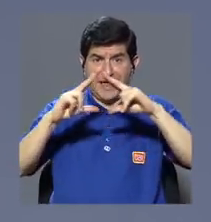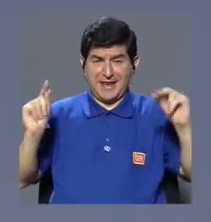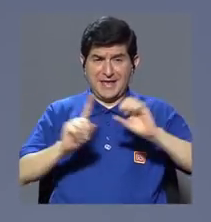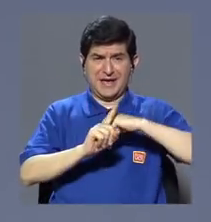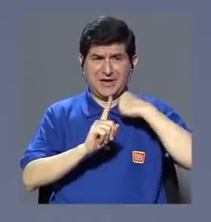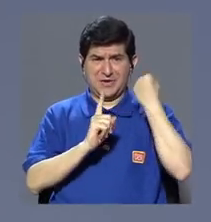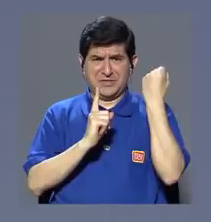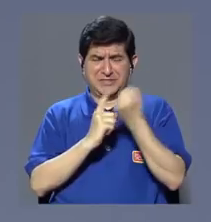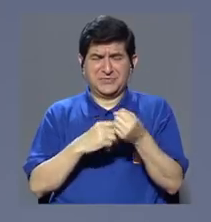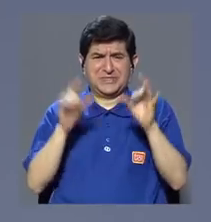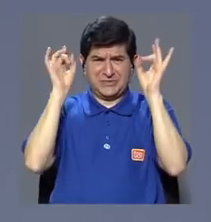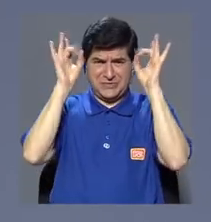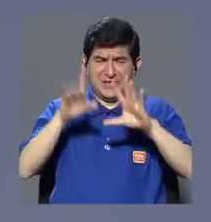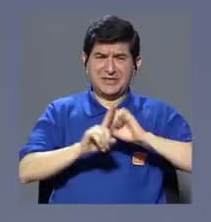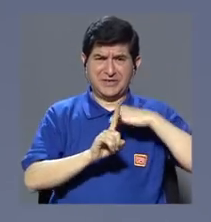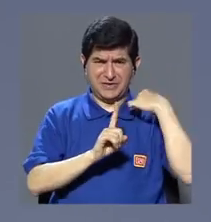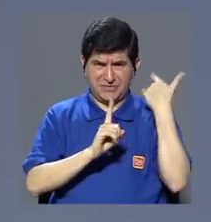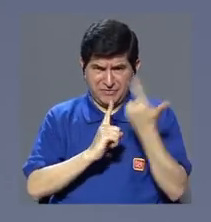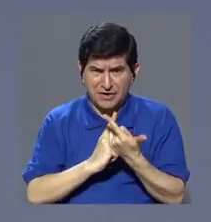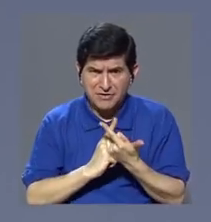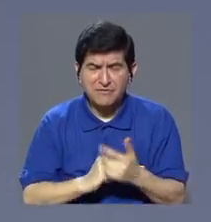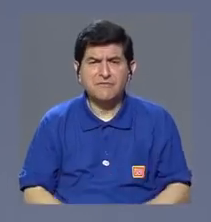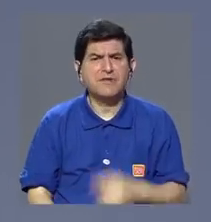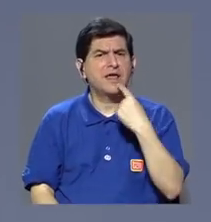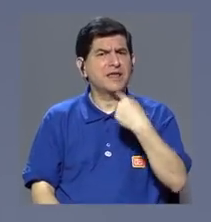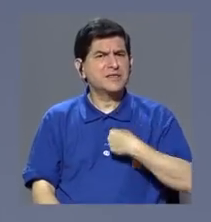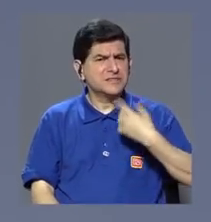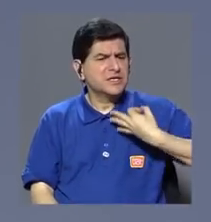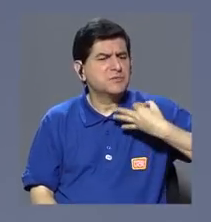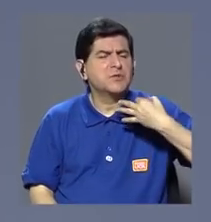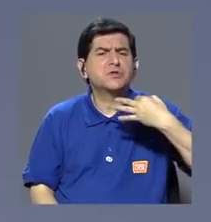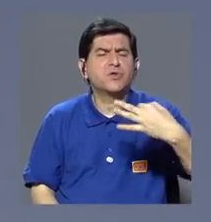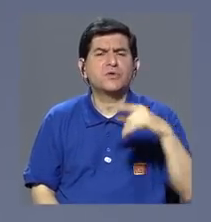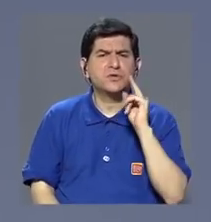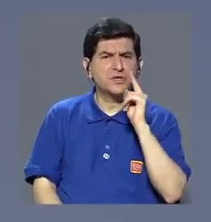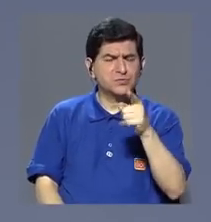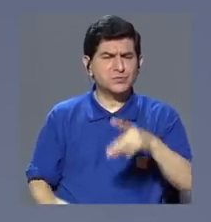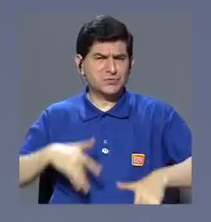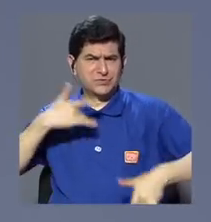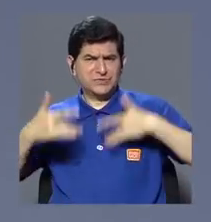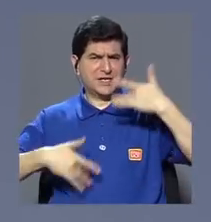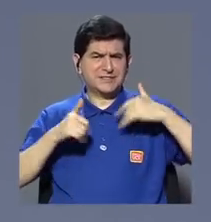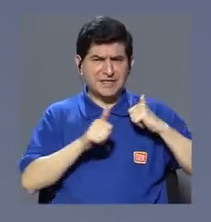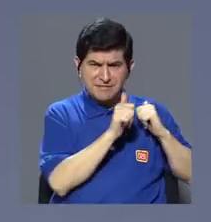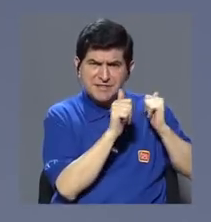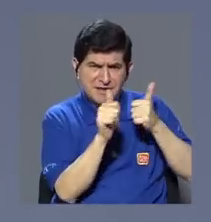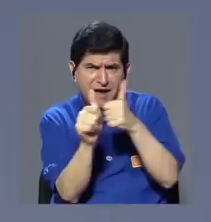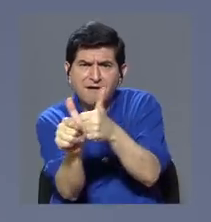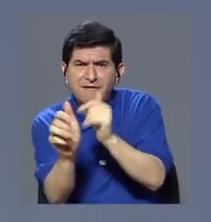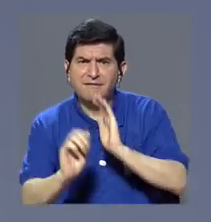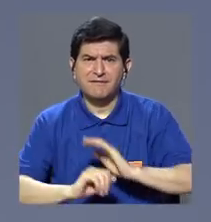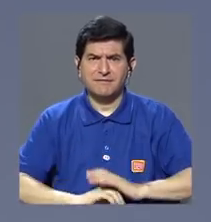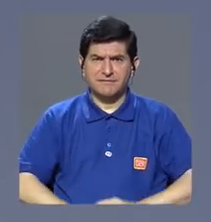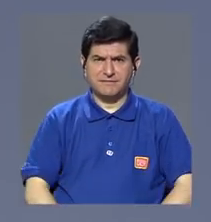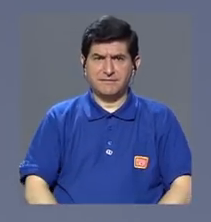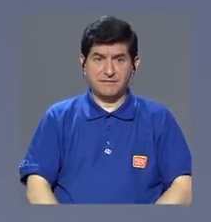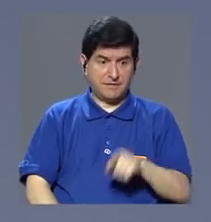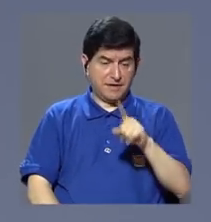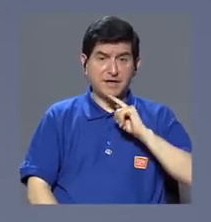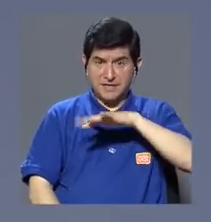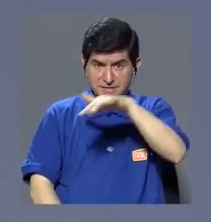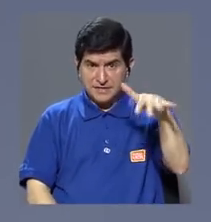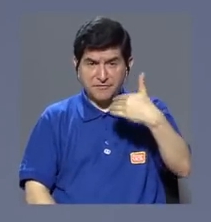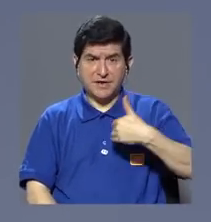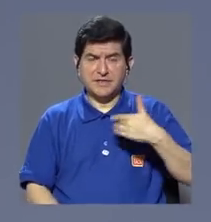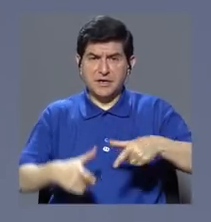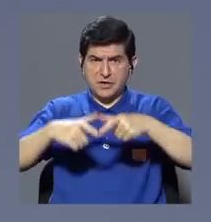desastre social en este momento y usted me comentaba que en el día cotidiano suyo usted sentía una persecución esa es la realidad